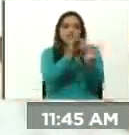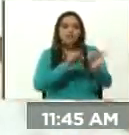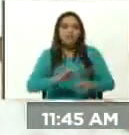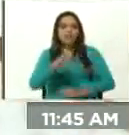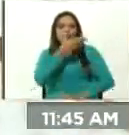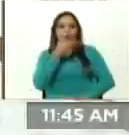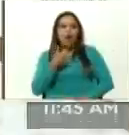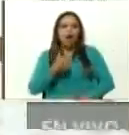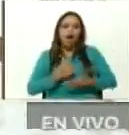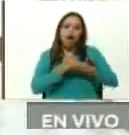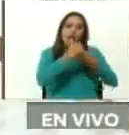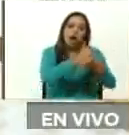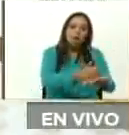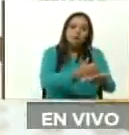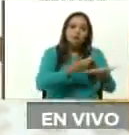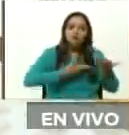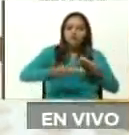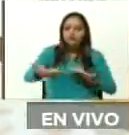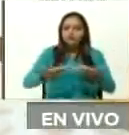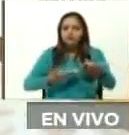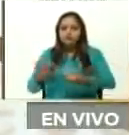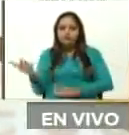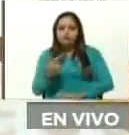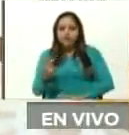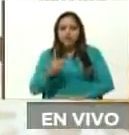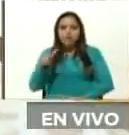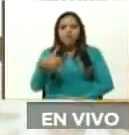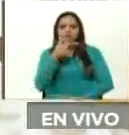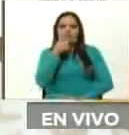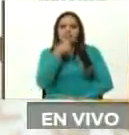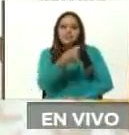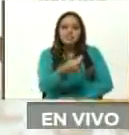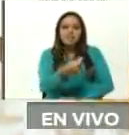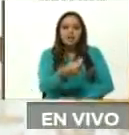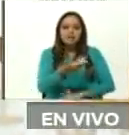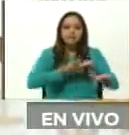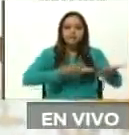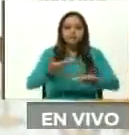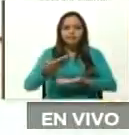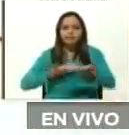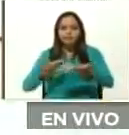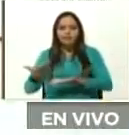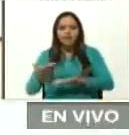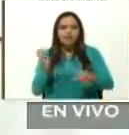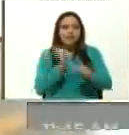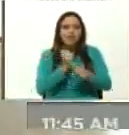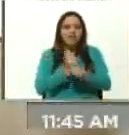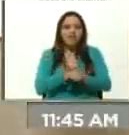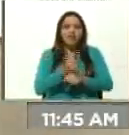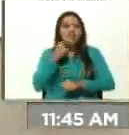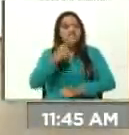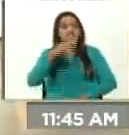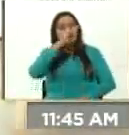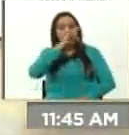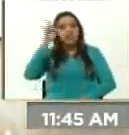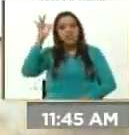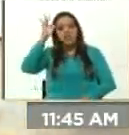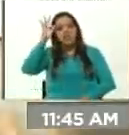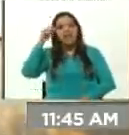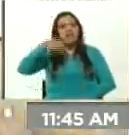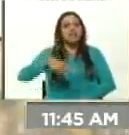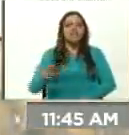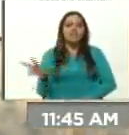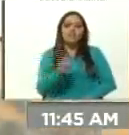la cooperación entre las partes y facilitar el efectivo desempeño del mandato del fiscal en el territorio